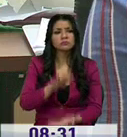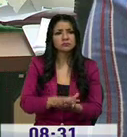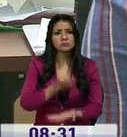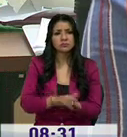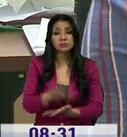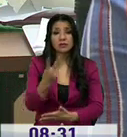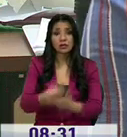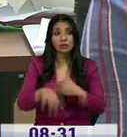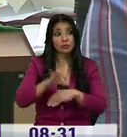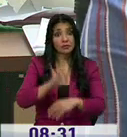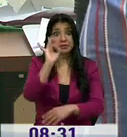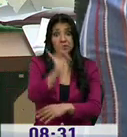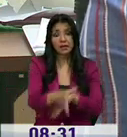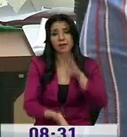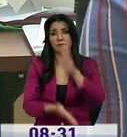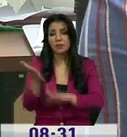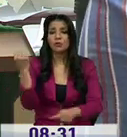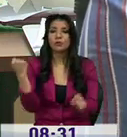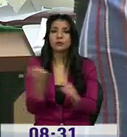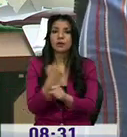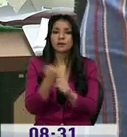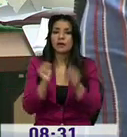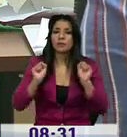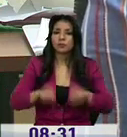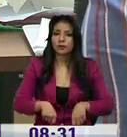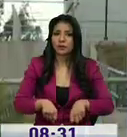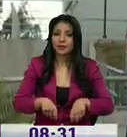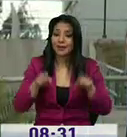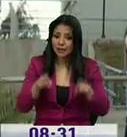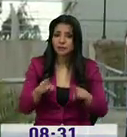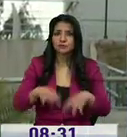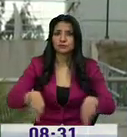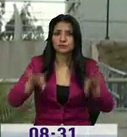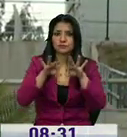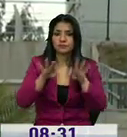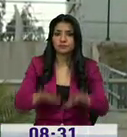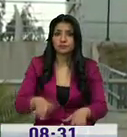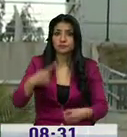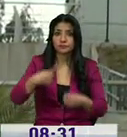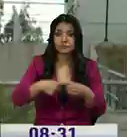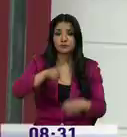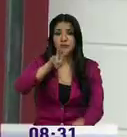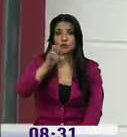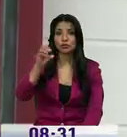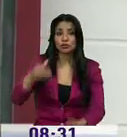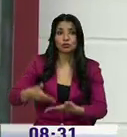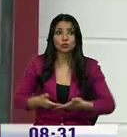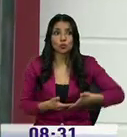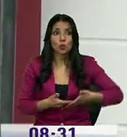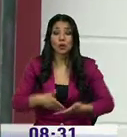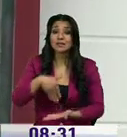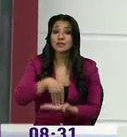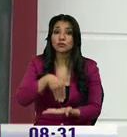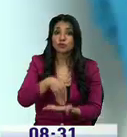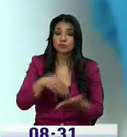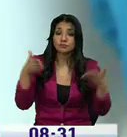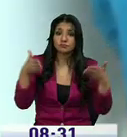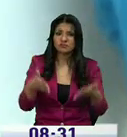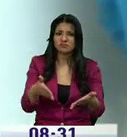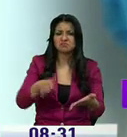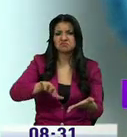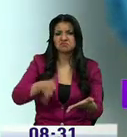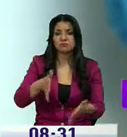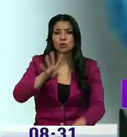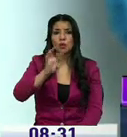poder salir a trabajar dejando a sus hijos en buenas manos. En Quito existen 200 guaguacentros, los cuales atienden un promedio